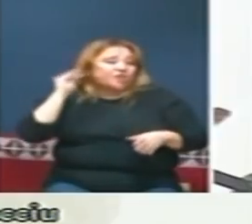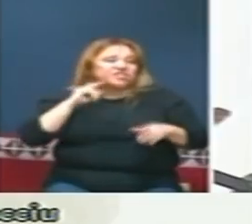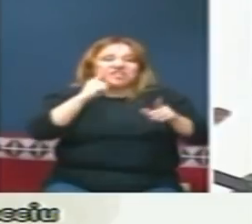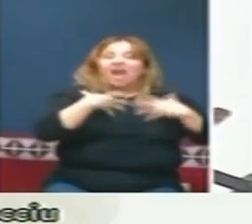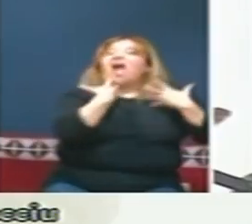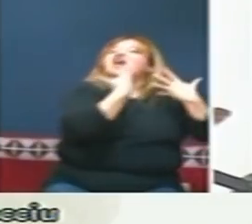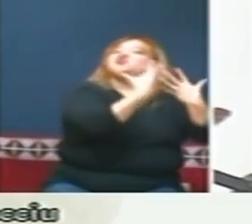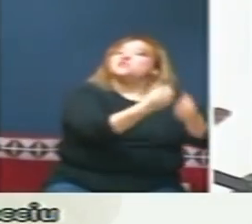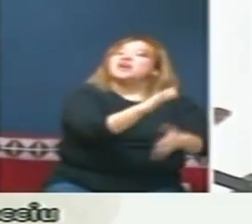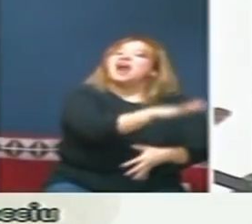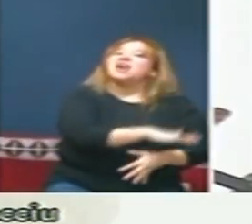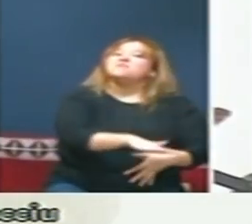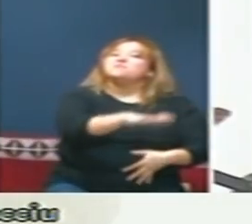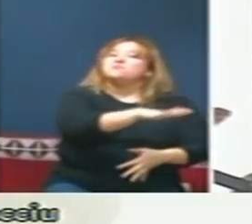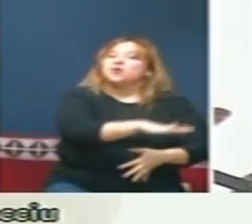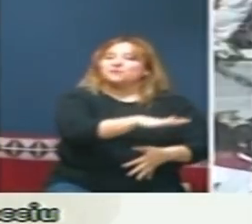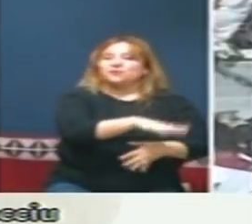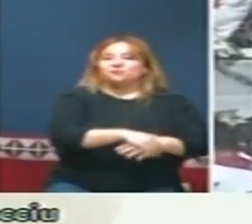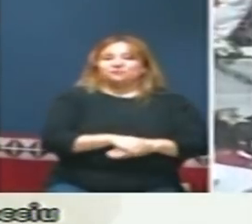pueblo.